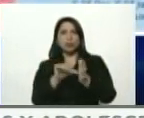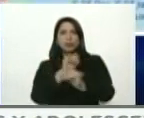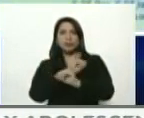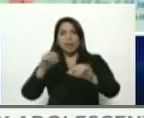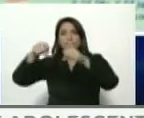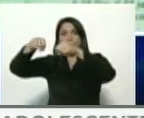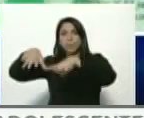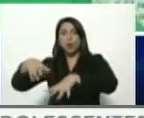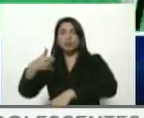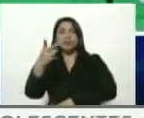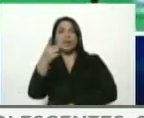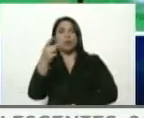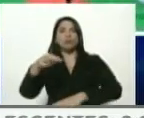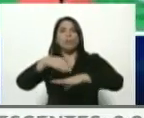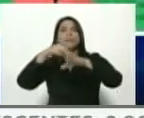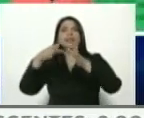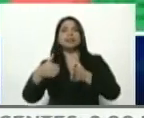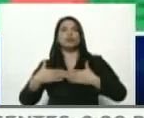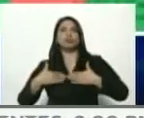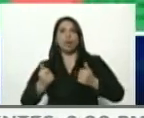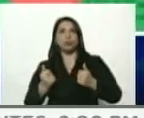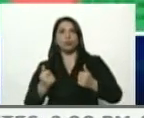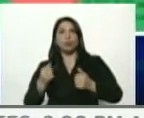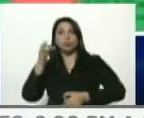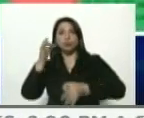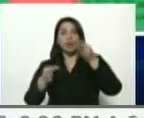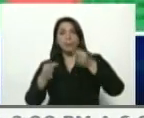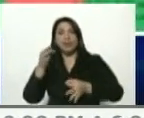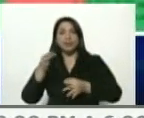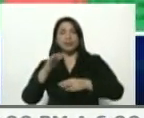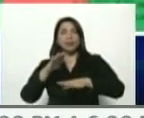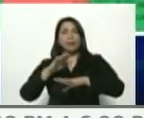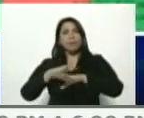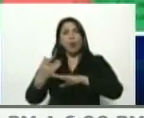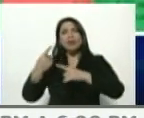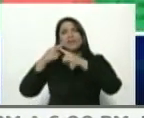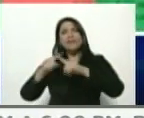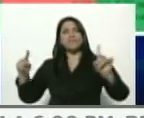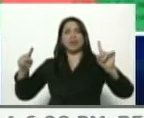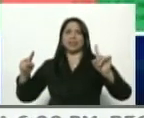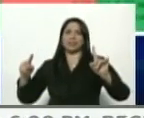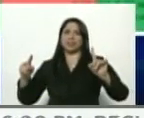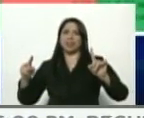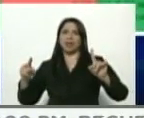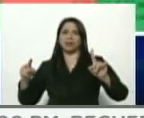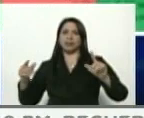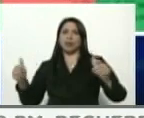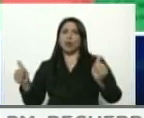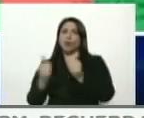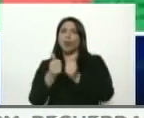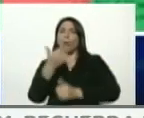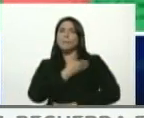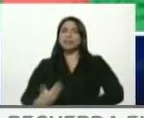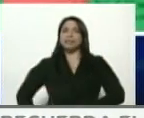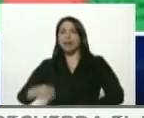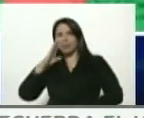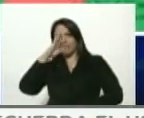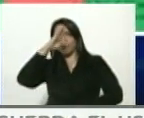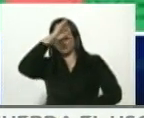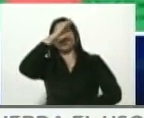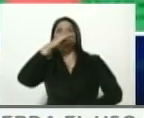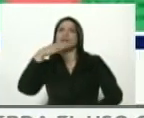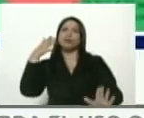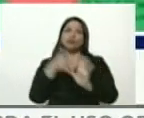renunció el segundo ministro de Salud, justamente por discrepancias con el presidente Jair Bolsonaro en cuanto